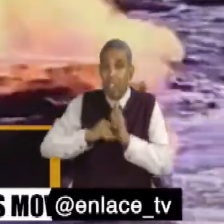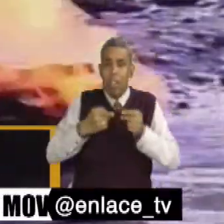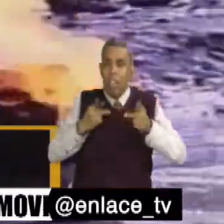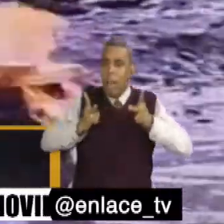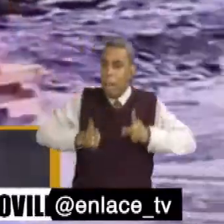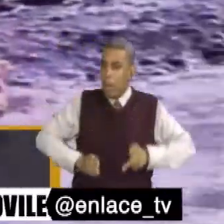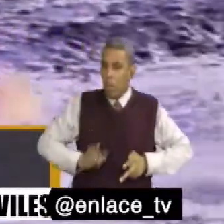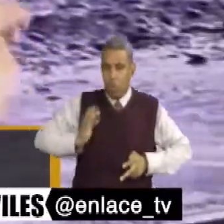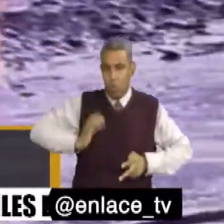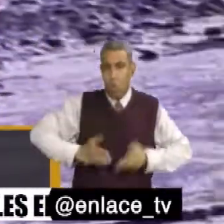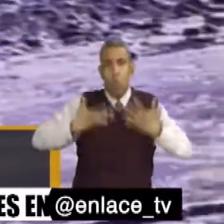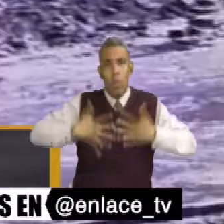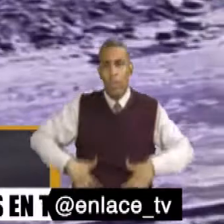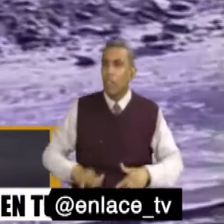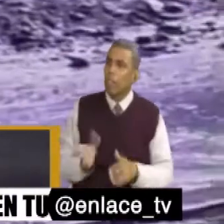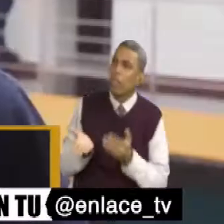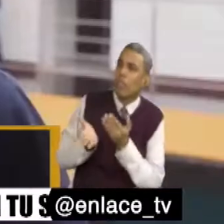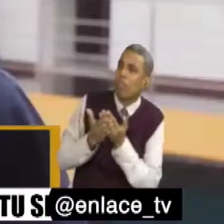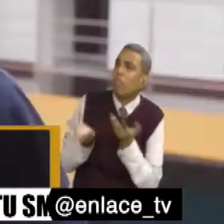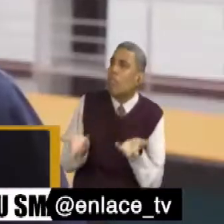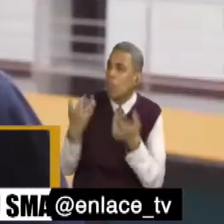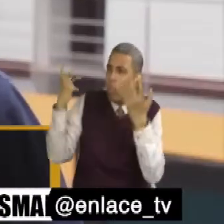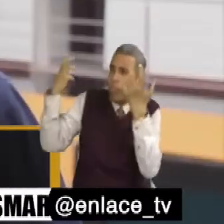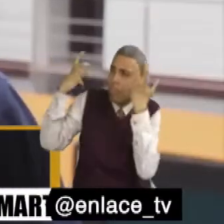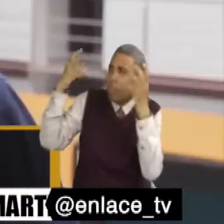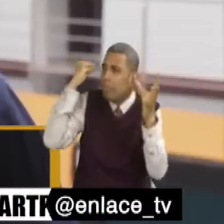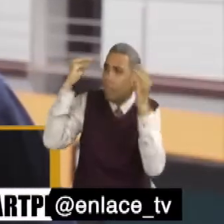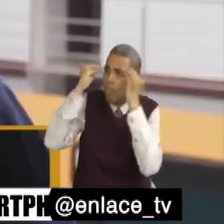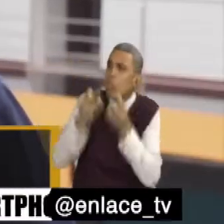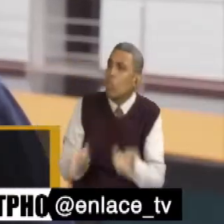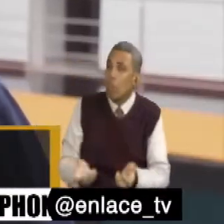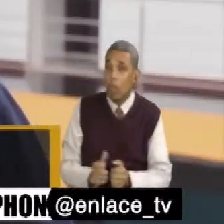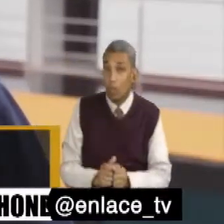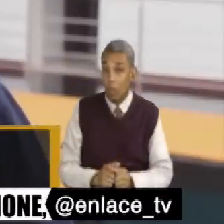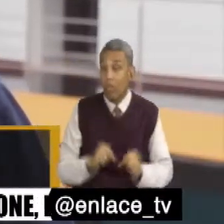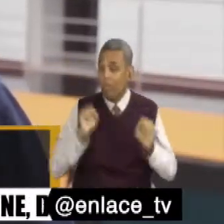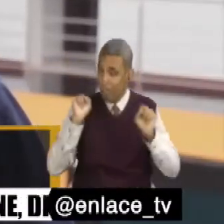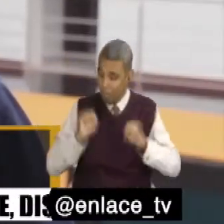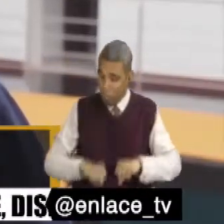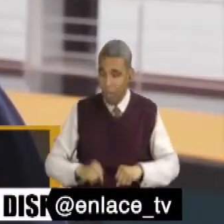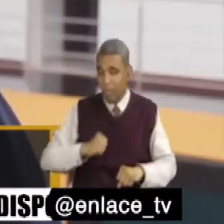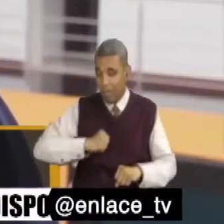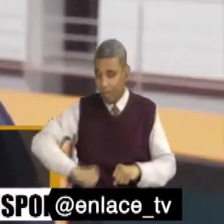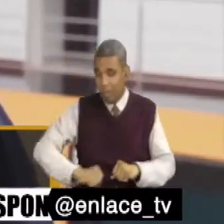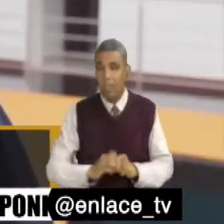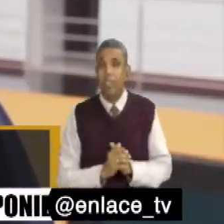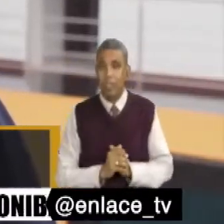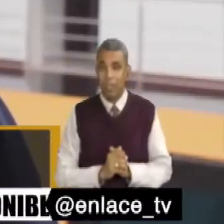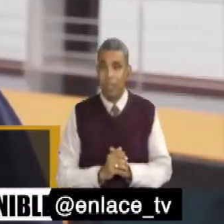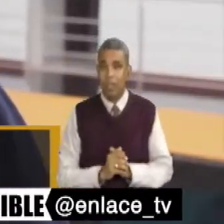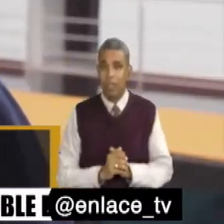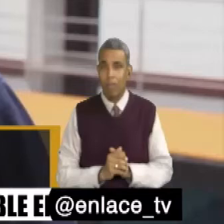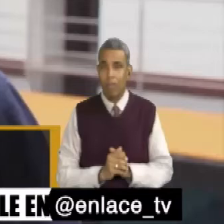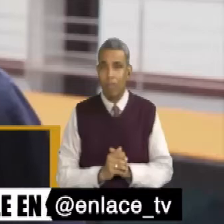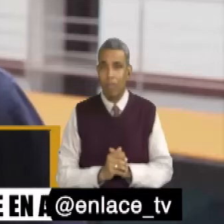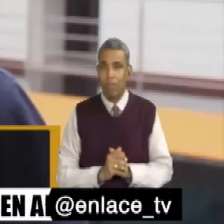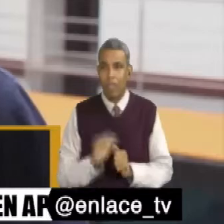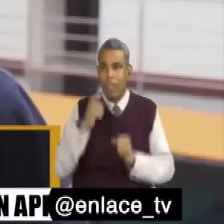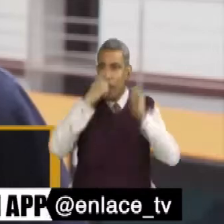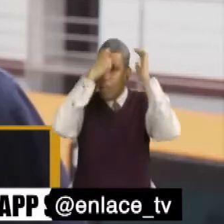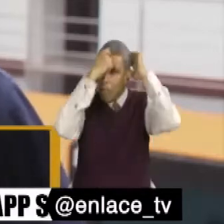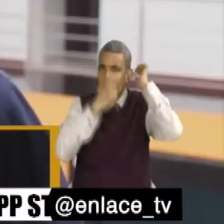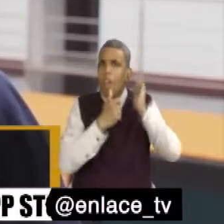entidad que debe dar este tipo de capacitación. Ellos son los más indicados de hacer esta charla de